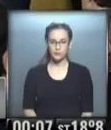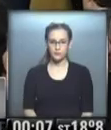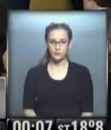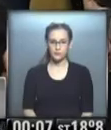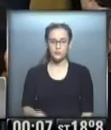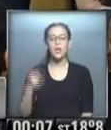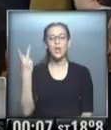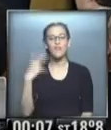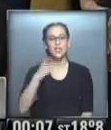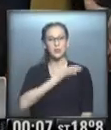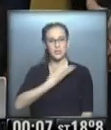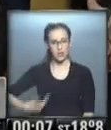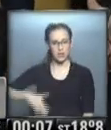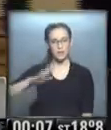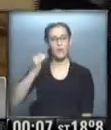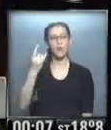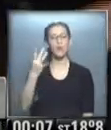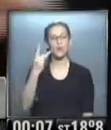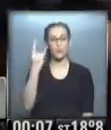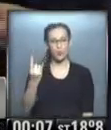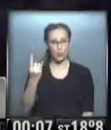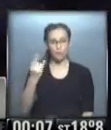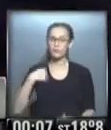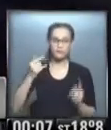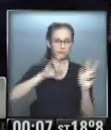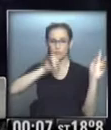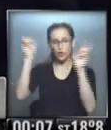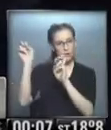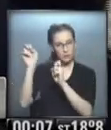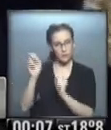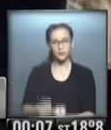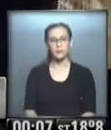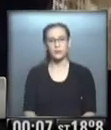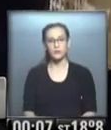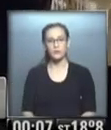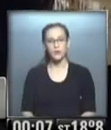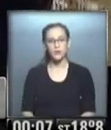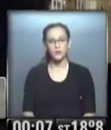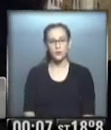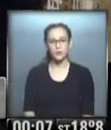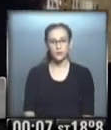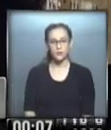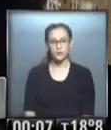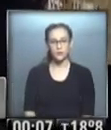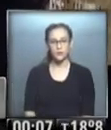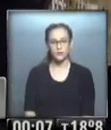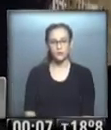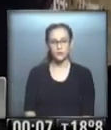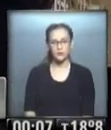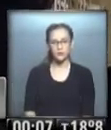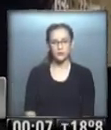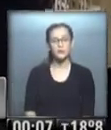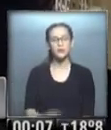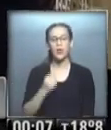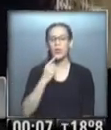El vicepresidente Amado Boudou, cambiamos ya de tema, anunció la repatriación de la científica número 1000. Y destacó